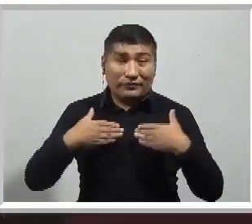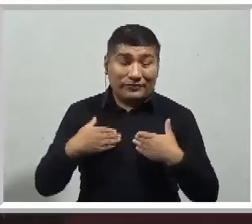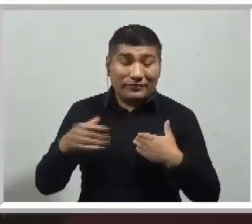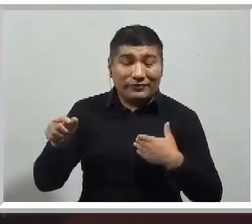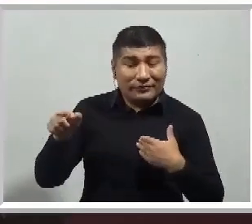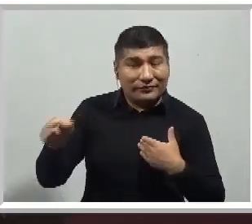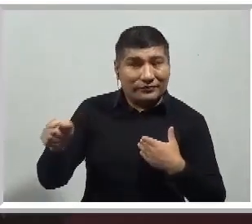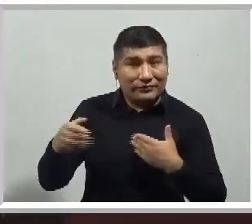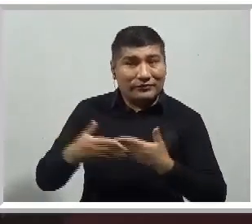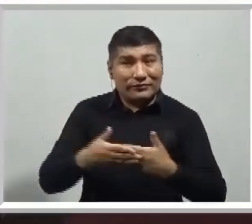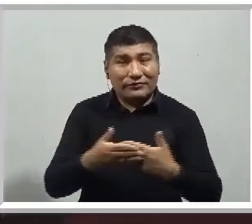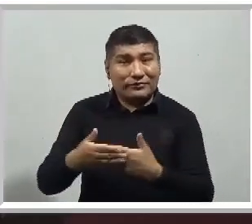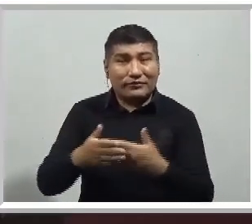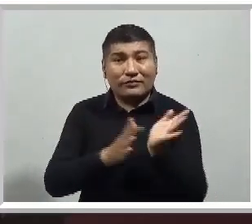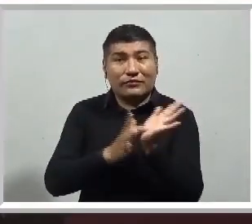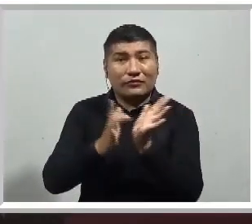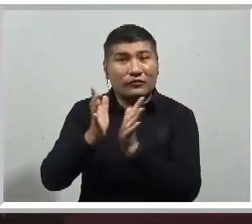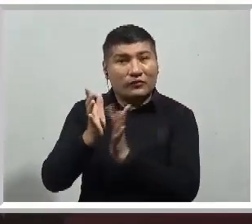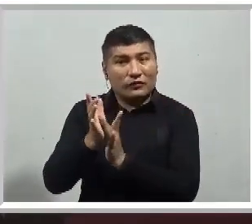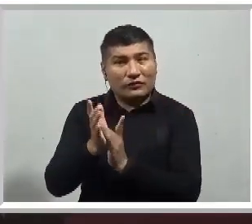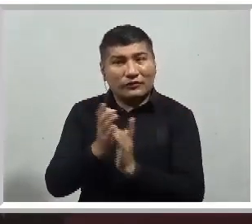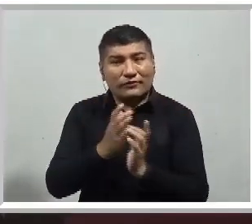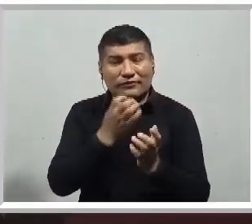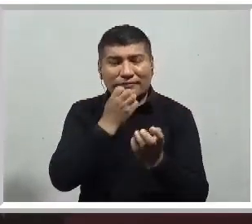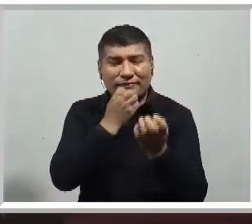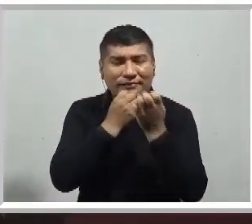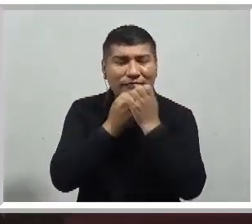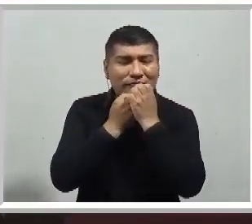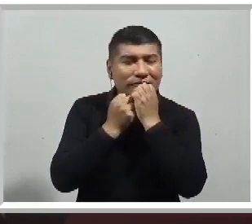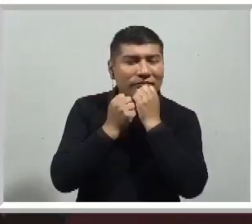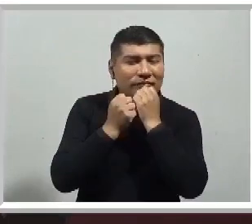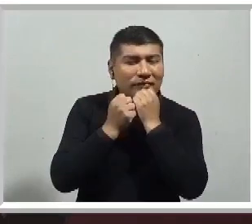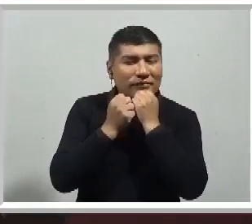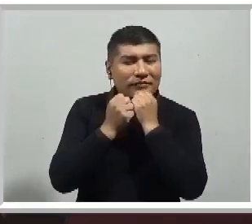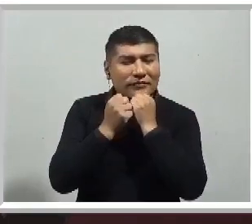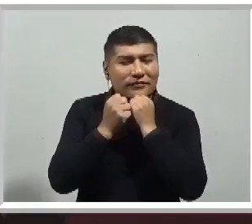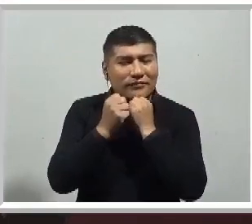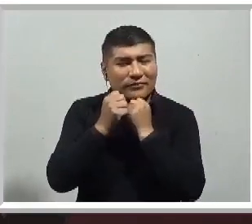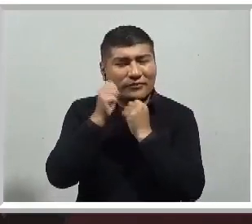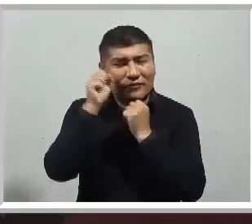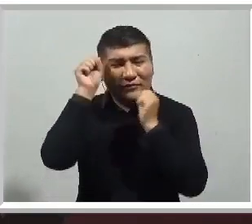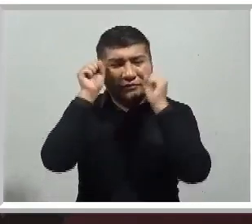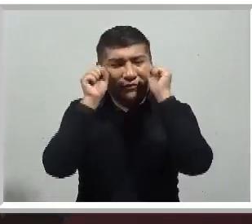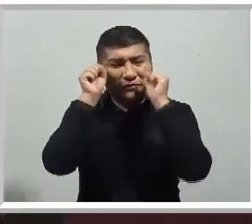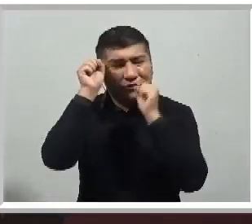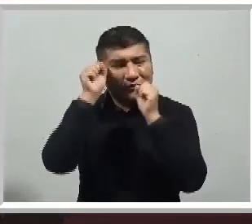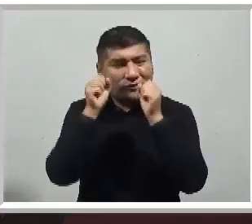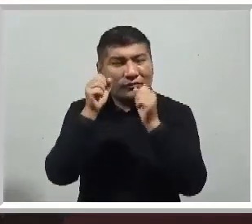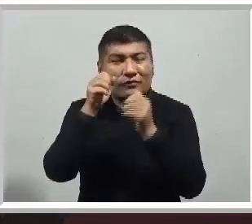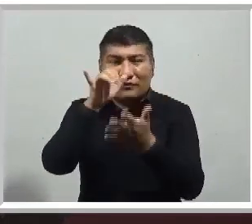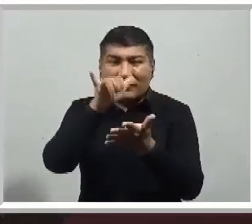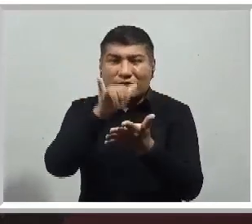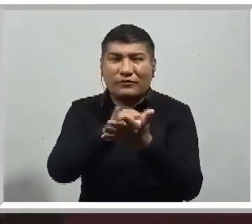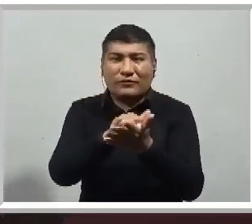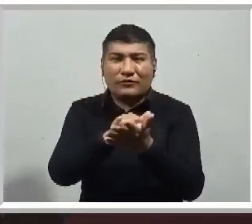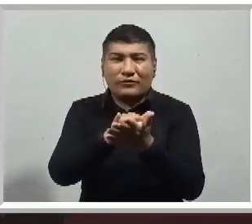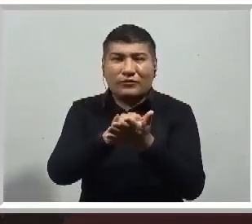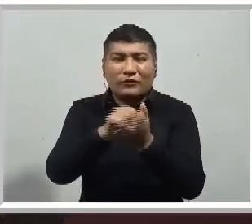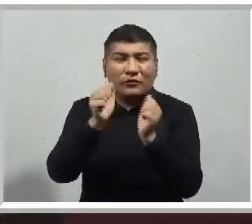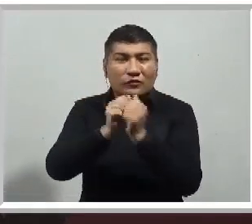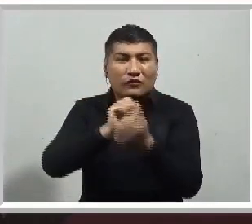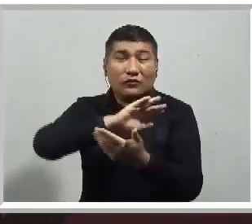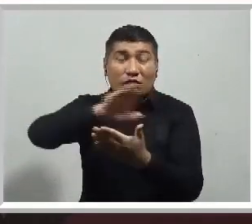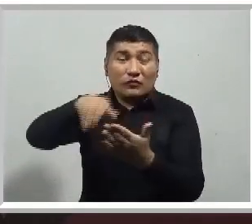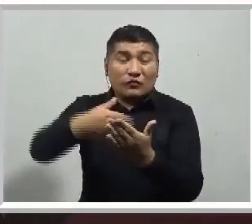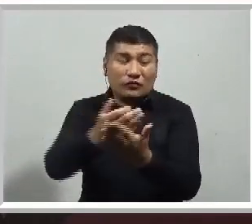niño conmueven al anciano Simeón. Es por eso, con toda la fuerza